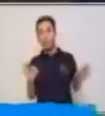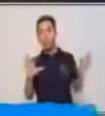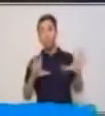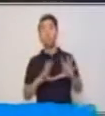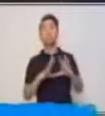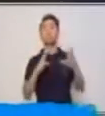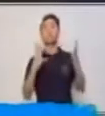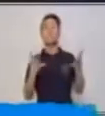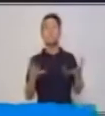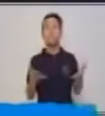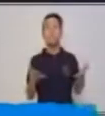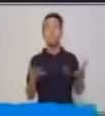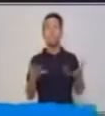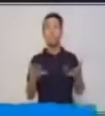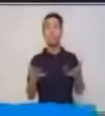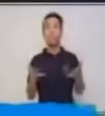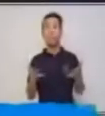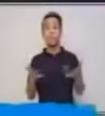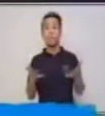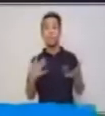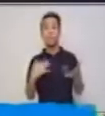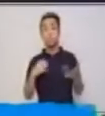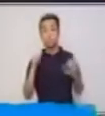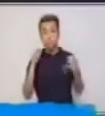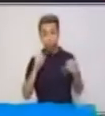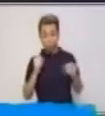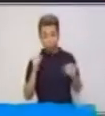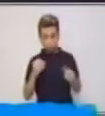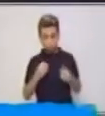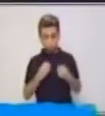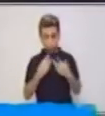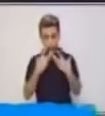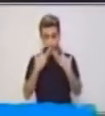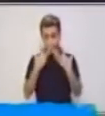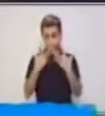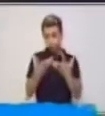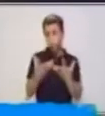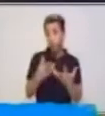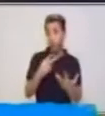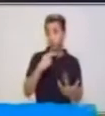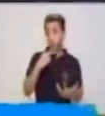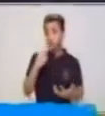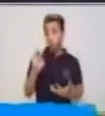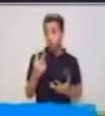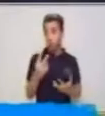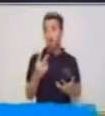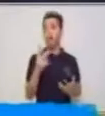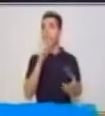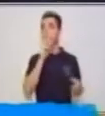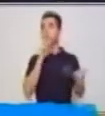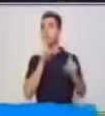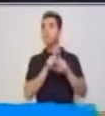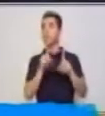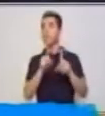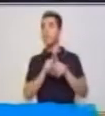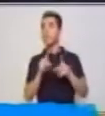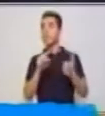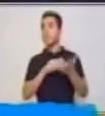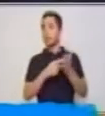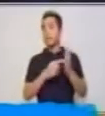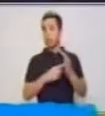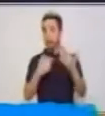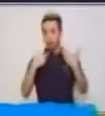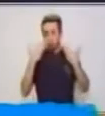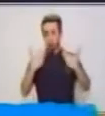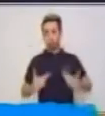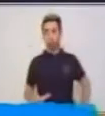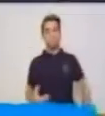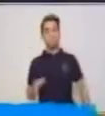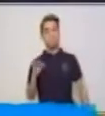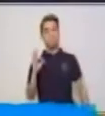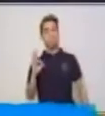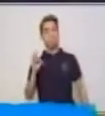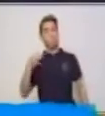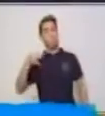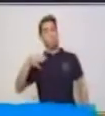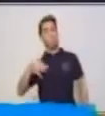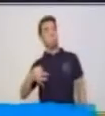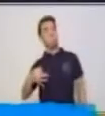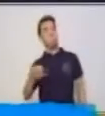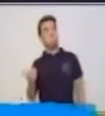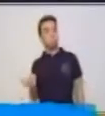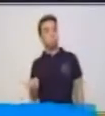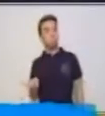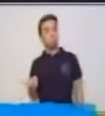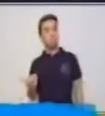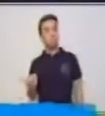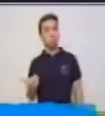podamos expresarnos verbalmente, también habla mucho de nosotros. Por